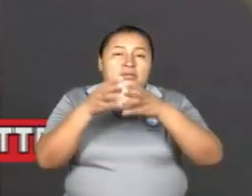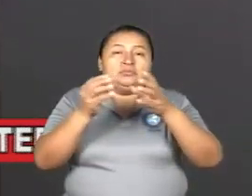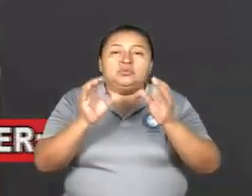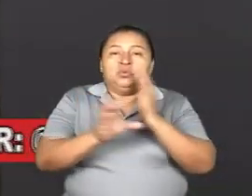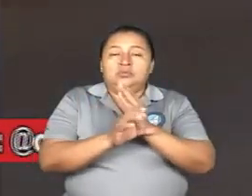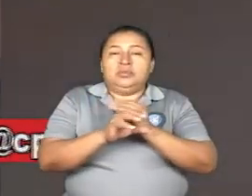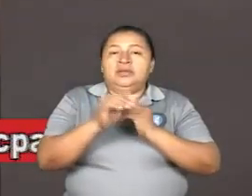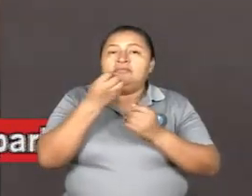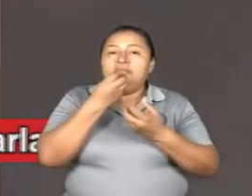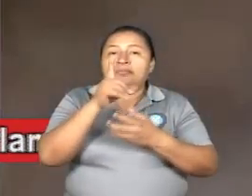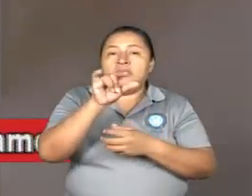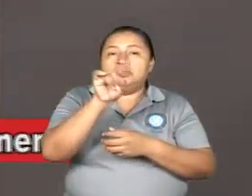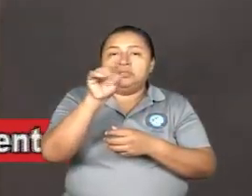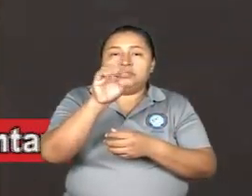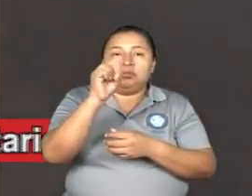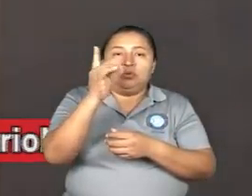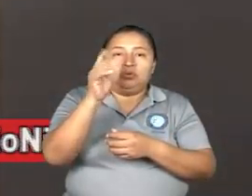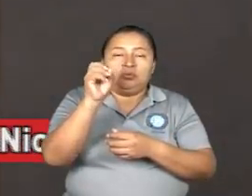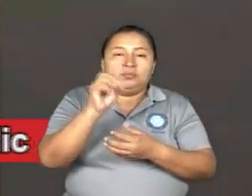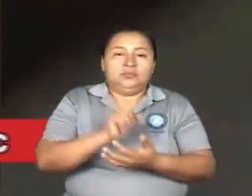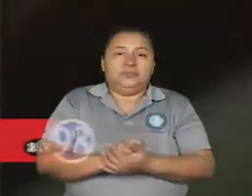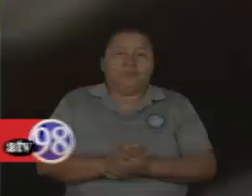canal parlamentario, informó Liz Escoto.